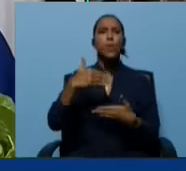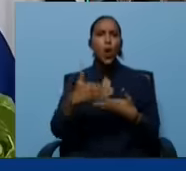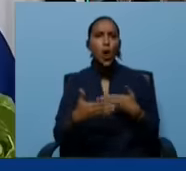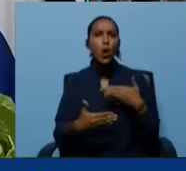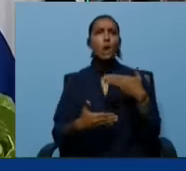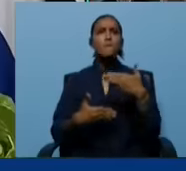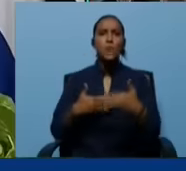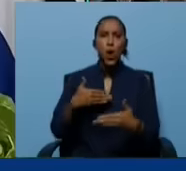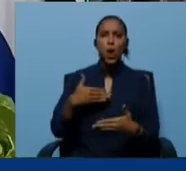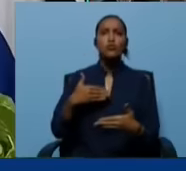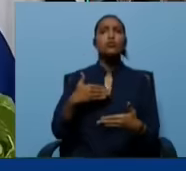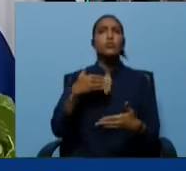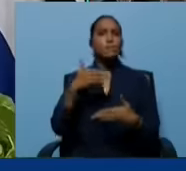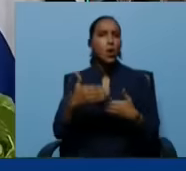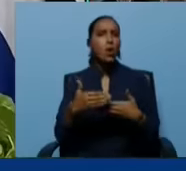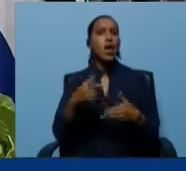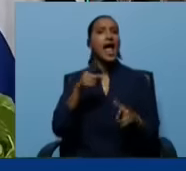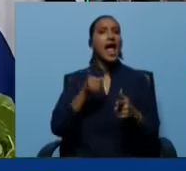manifestaciones